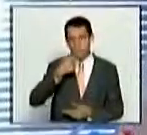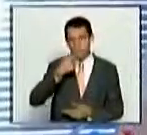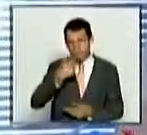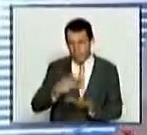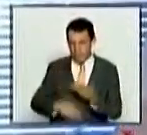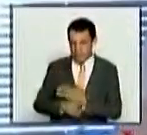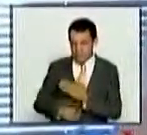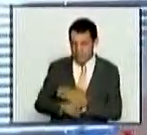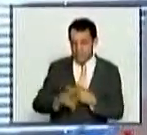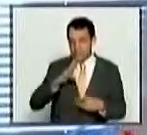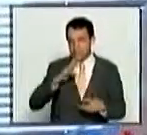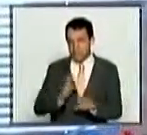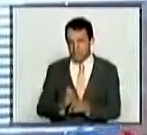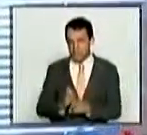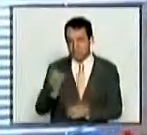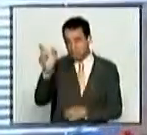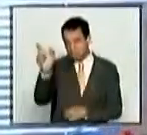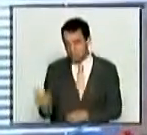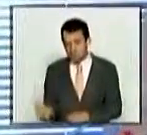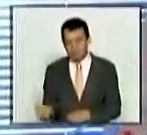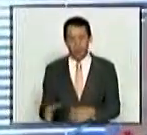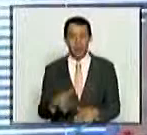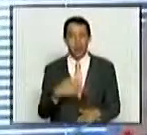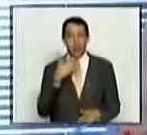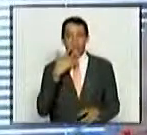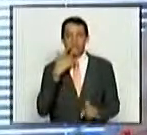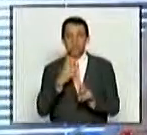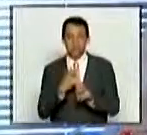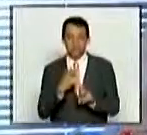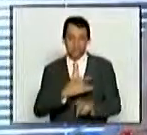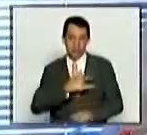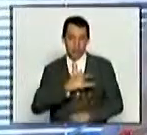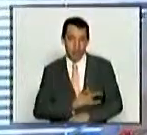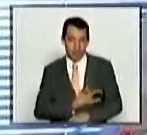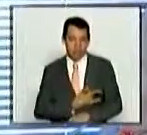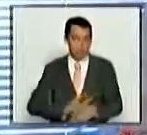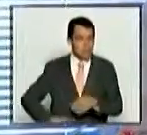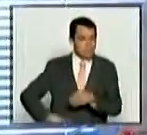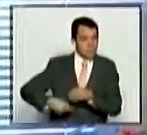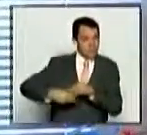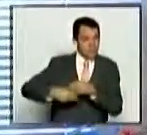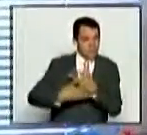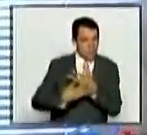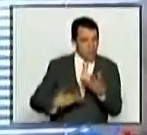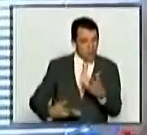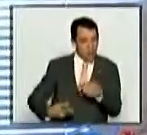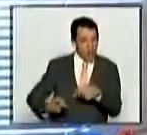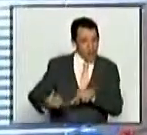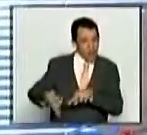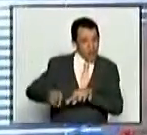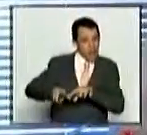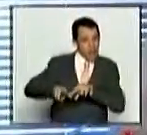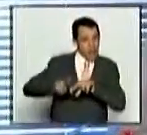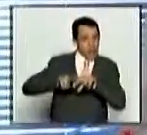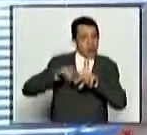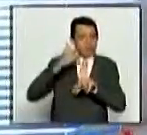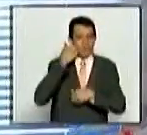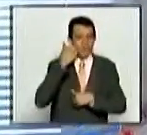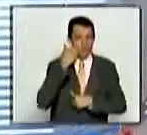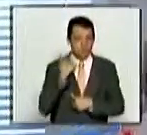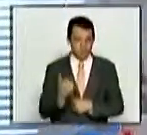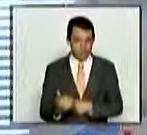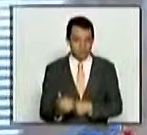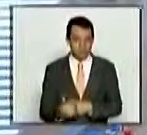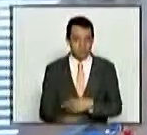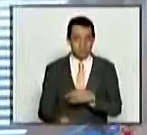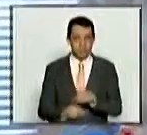vida. Eso se llama iatrogenia, haciendo unos síntomas, otras características distintas a esa enfermedad, pero